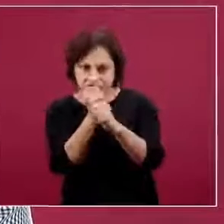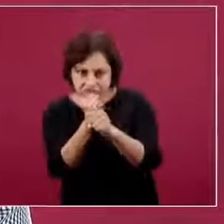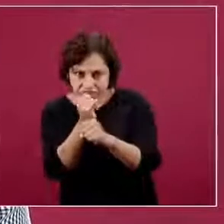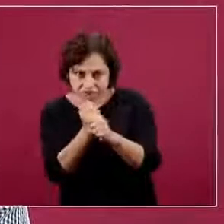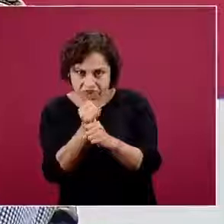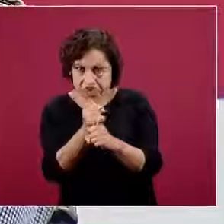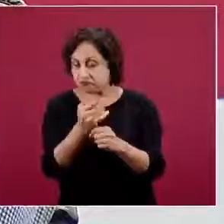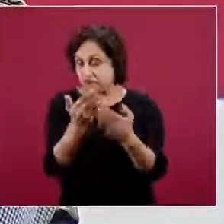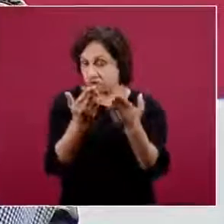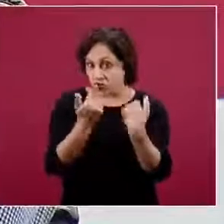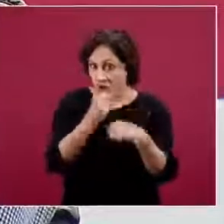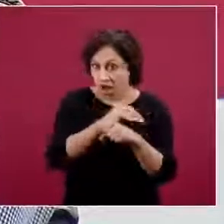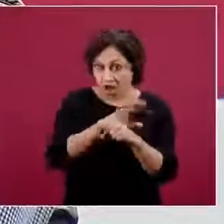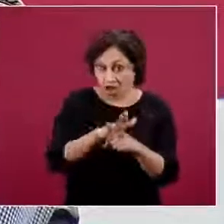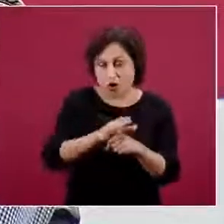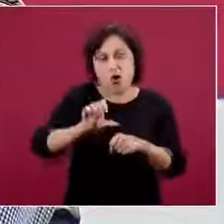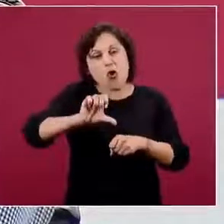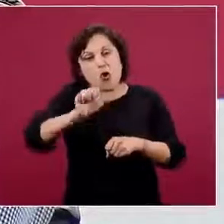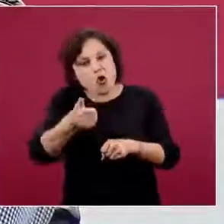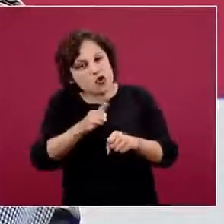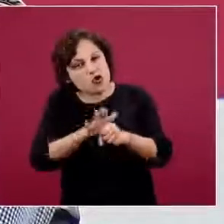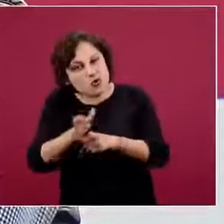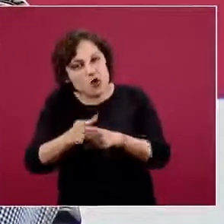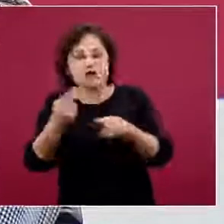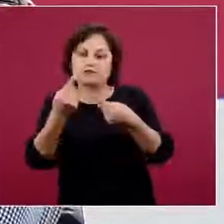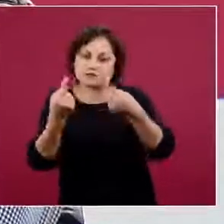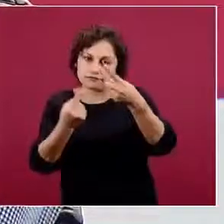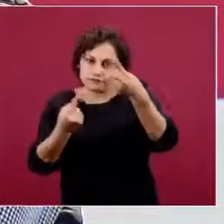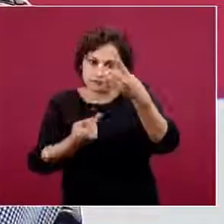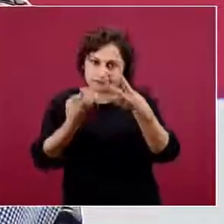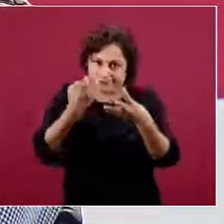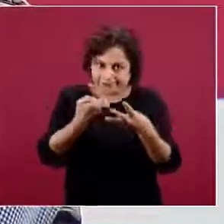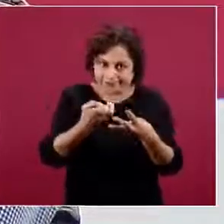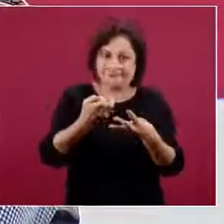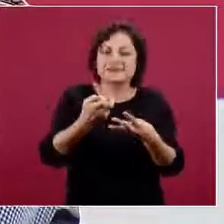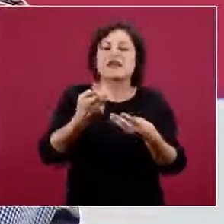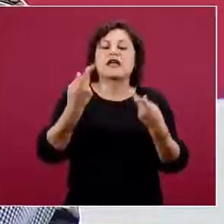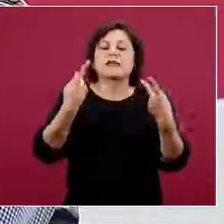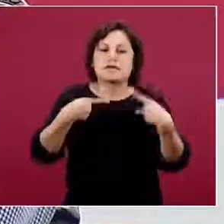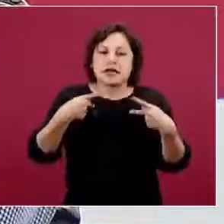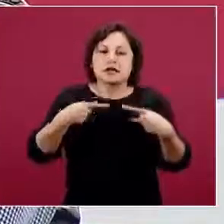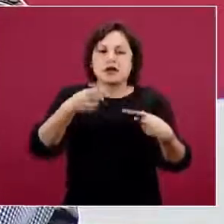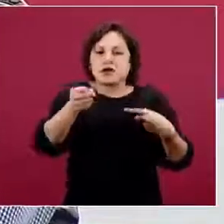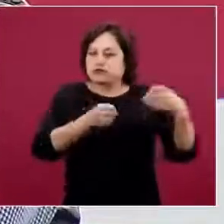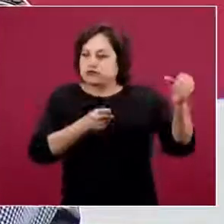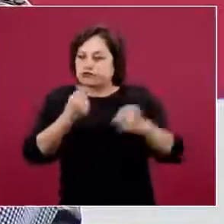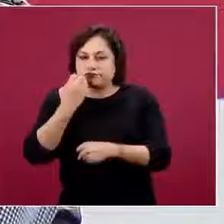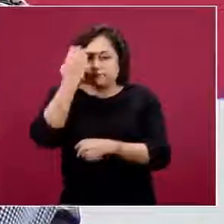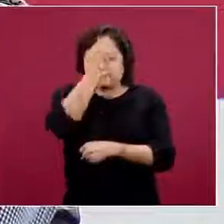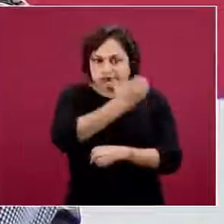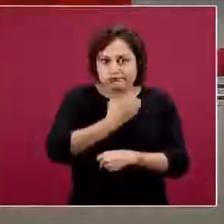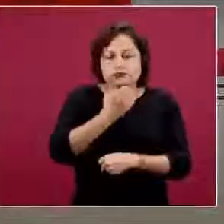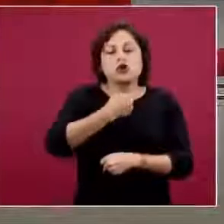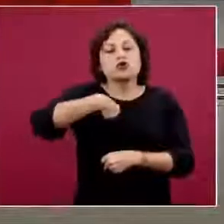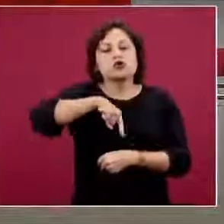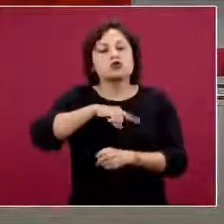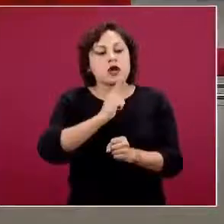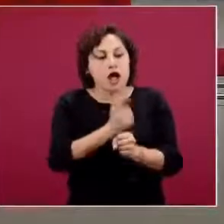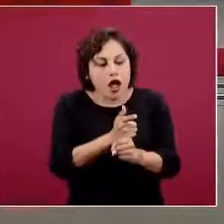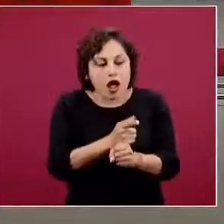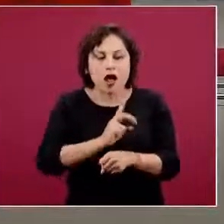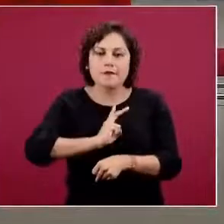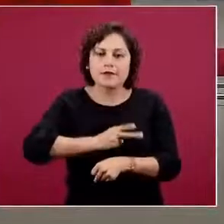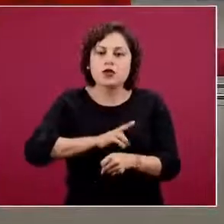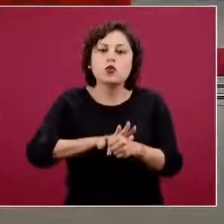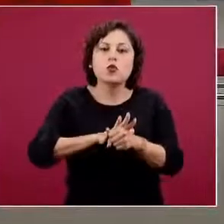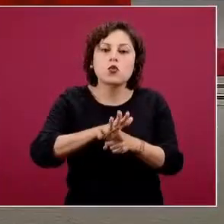era? ¿No? Entonces, bajo la aplicación de estos paneles virales vamos a poder estar identificando no solamente a COVID e influenza, sino otros